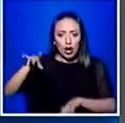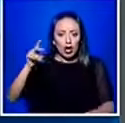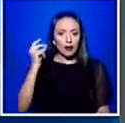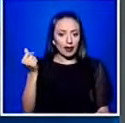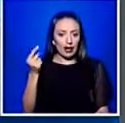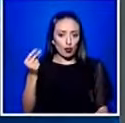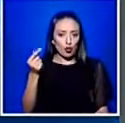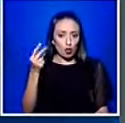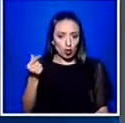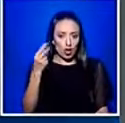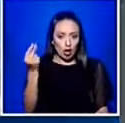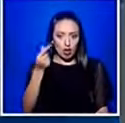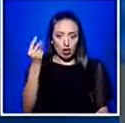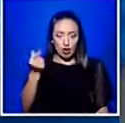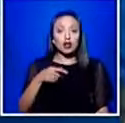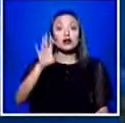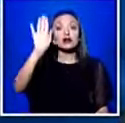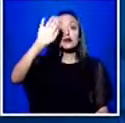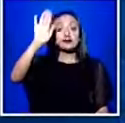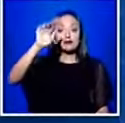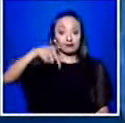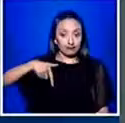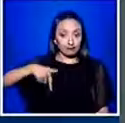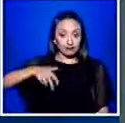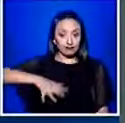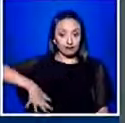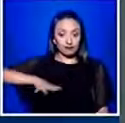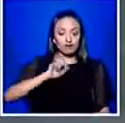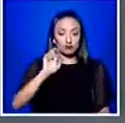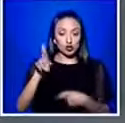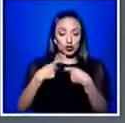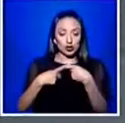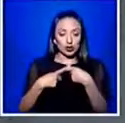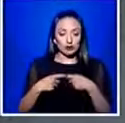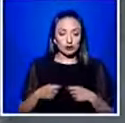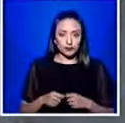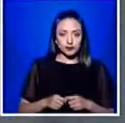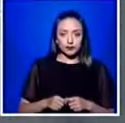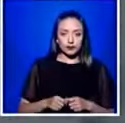apuren, por favor. Les saludamos desde el sector de la Virgen del Cisne. Muy buenos días.